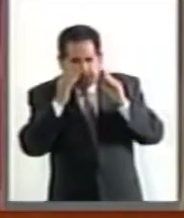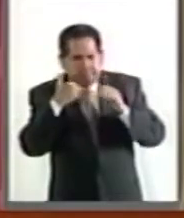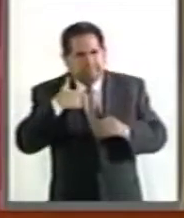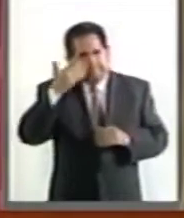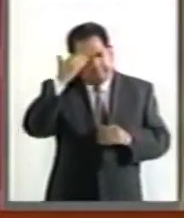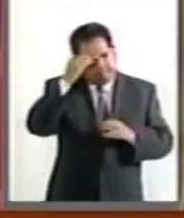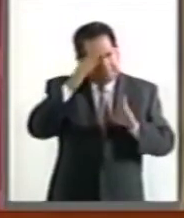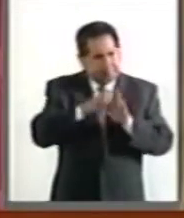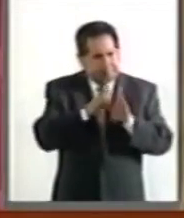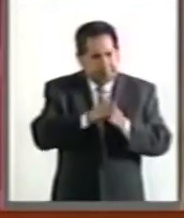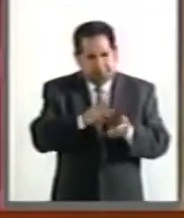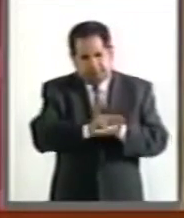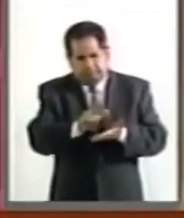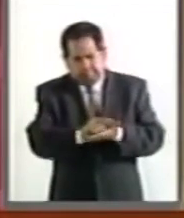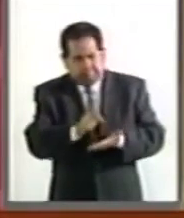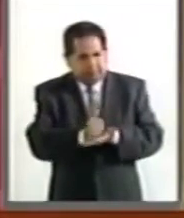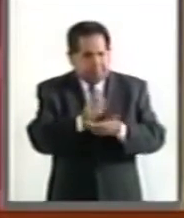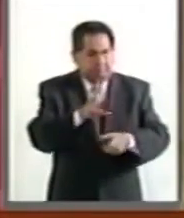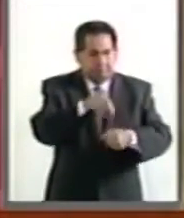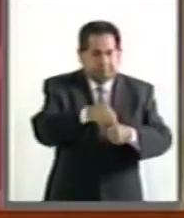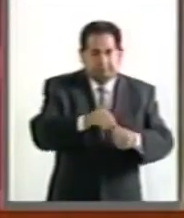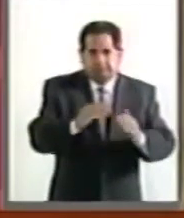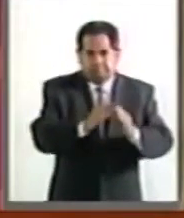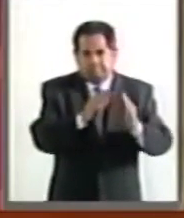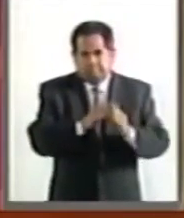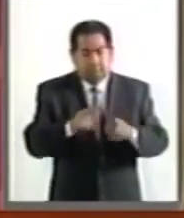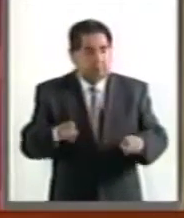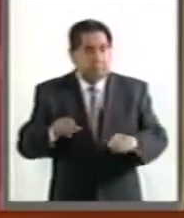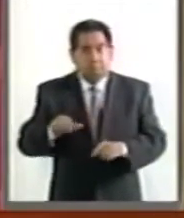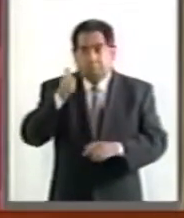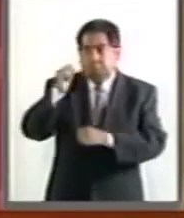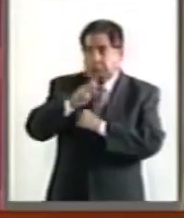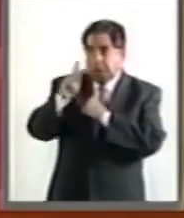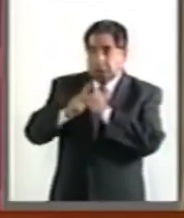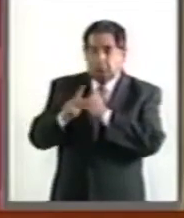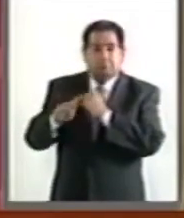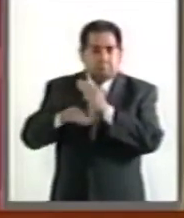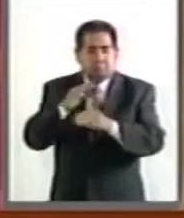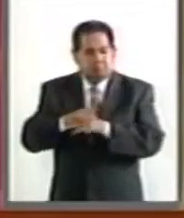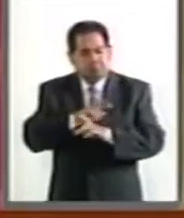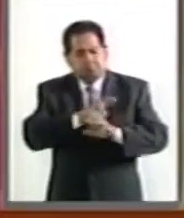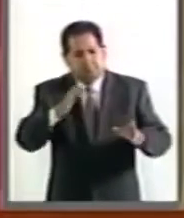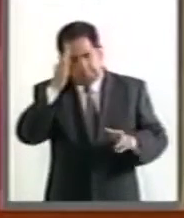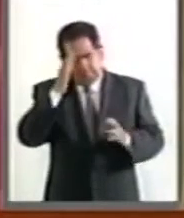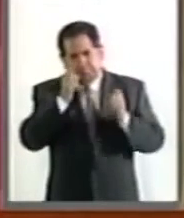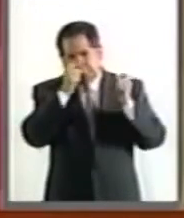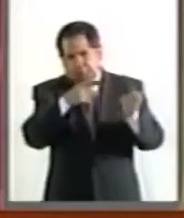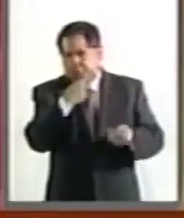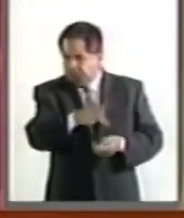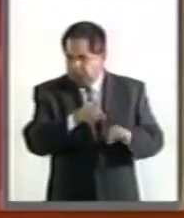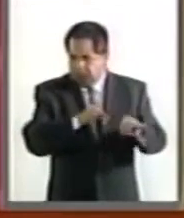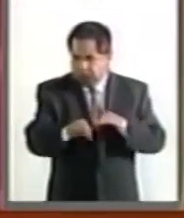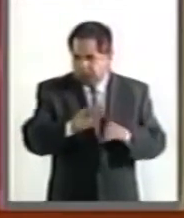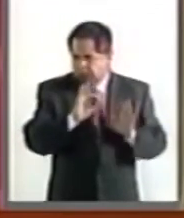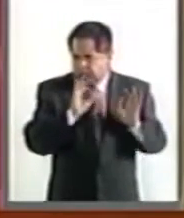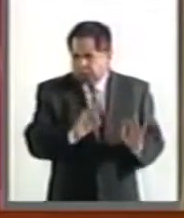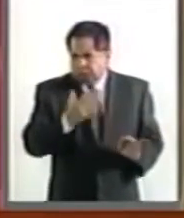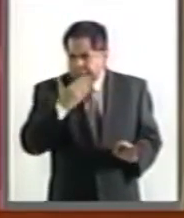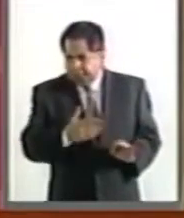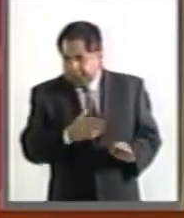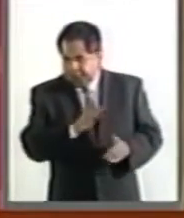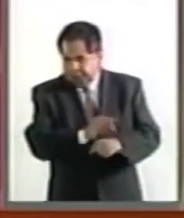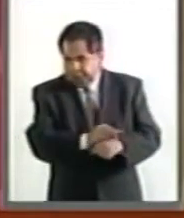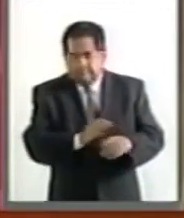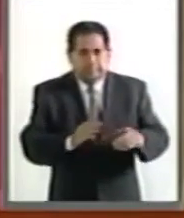importante en este tipo de tareas que son ya reconocidas en otras partes del mundo, en toda su potencialidad. De tal manera